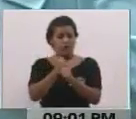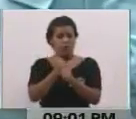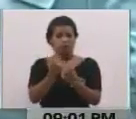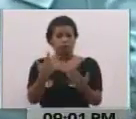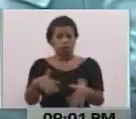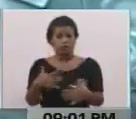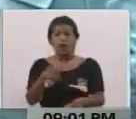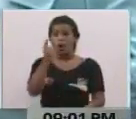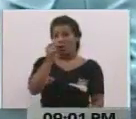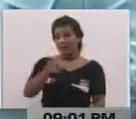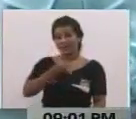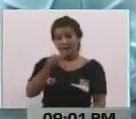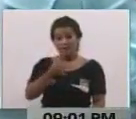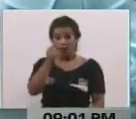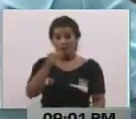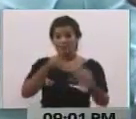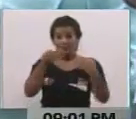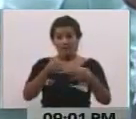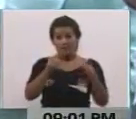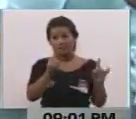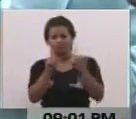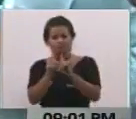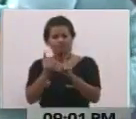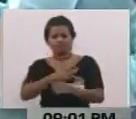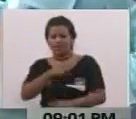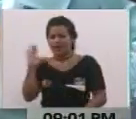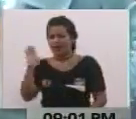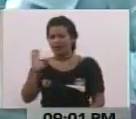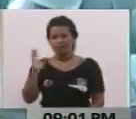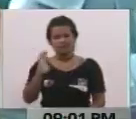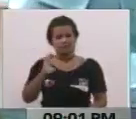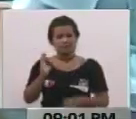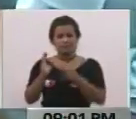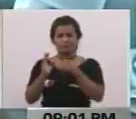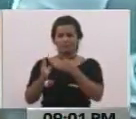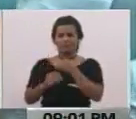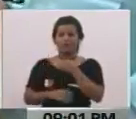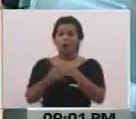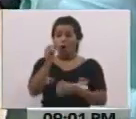estuvo pegado a su Caracas natal. Vivió